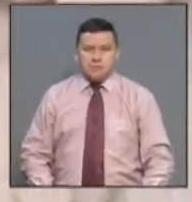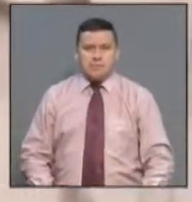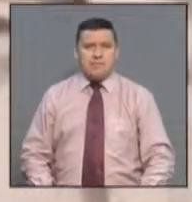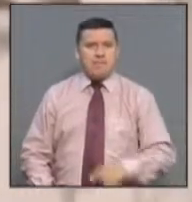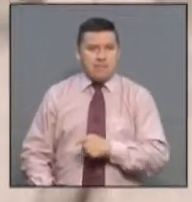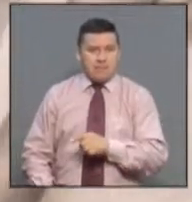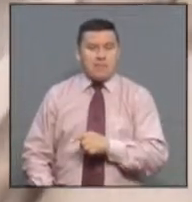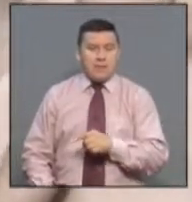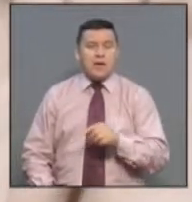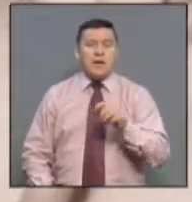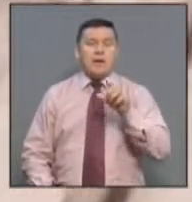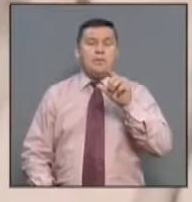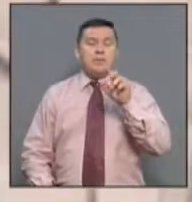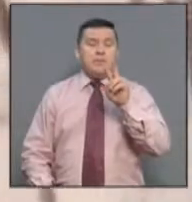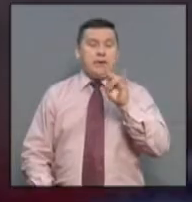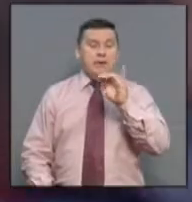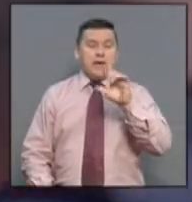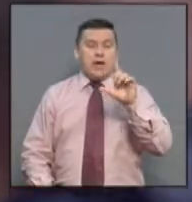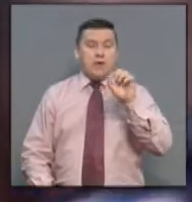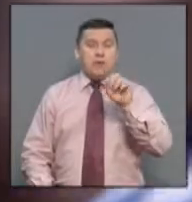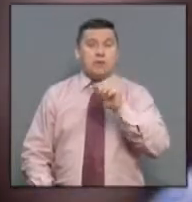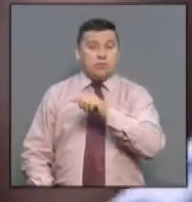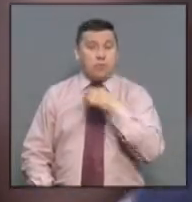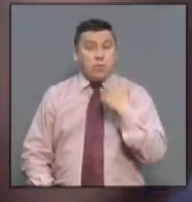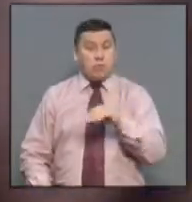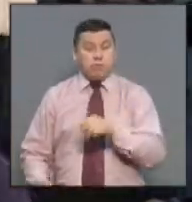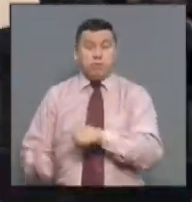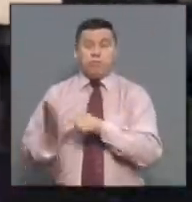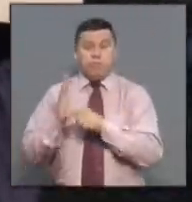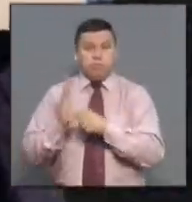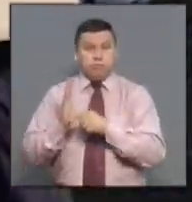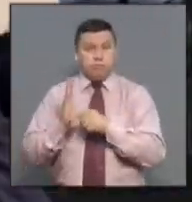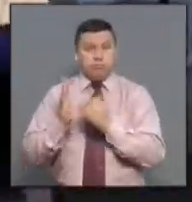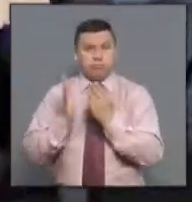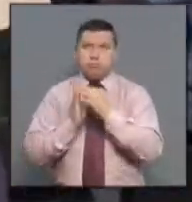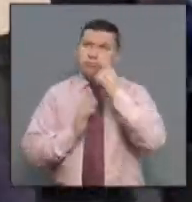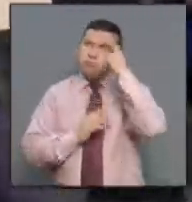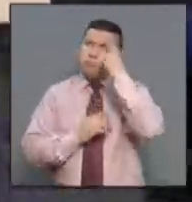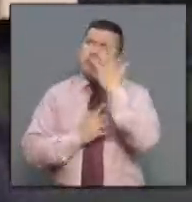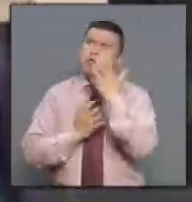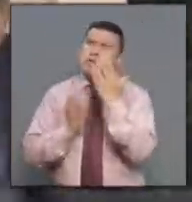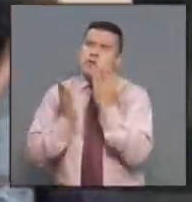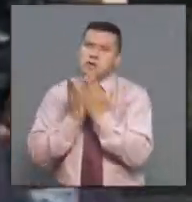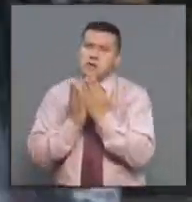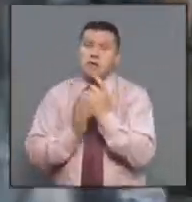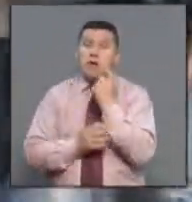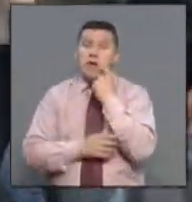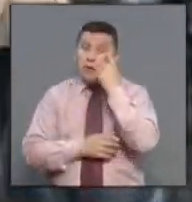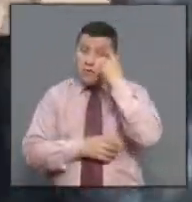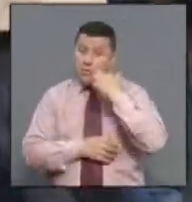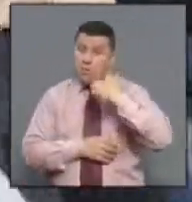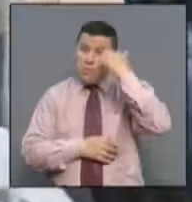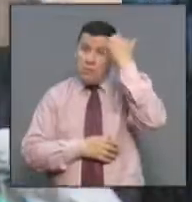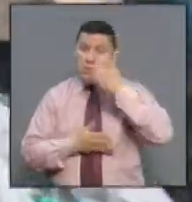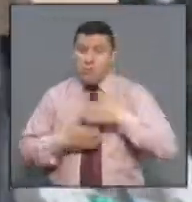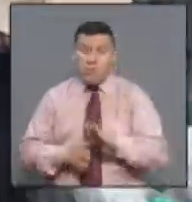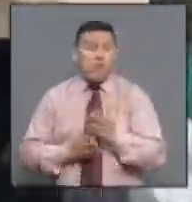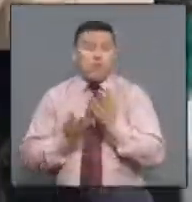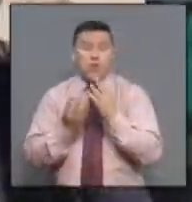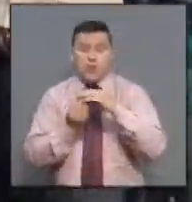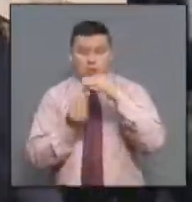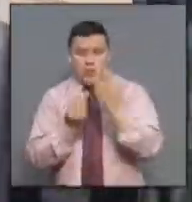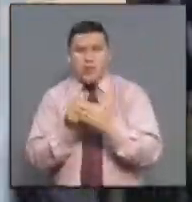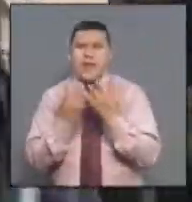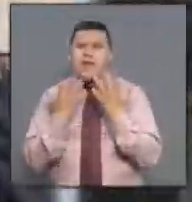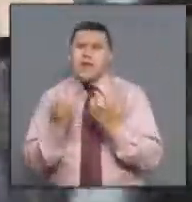Gavina Isabel Villalobos, con 67 años, es la muestra de que no hay edad para hacer los sueños realidad. Esta odontóloga de profesión, oriunda de Urabá, siempre